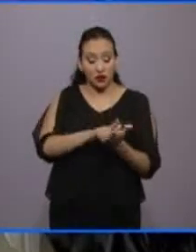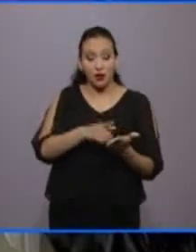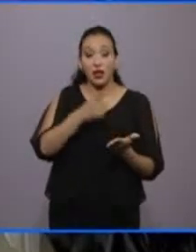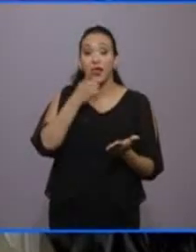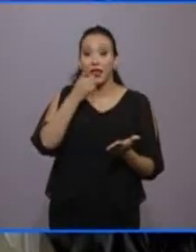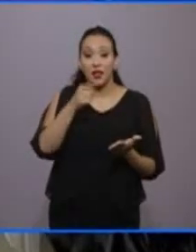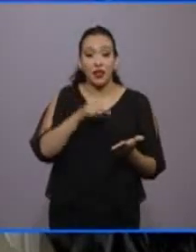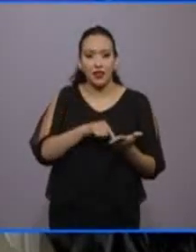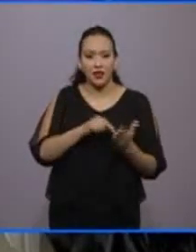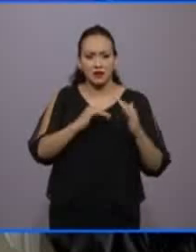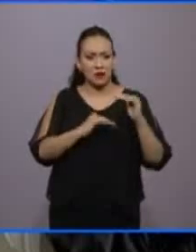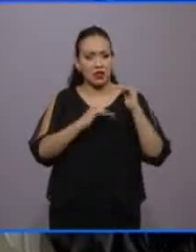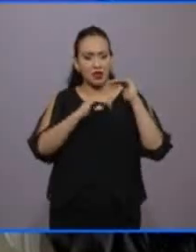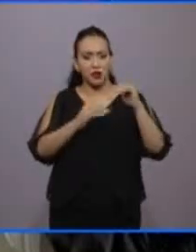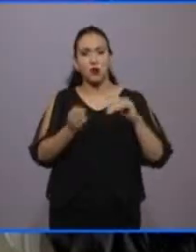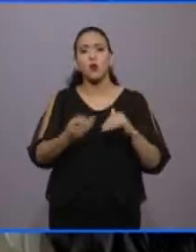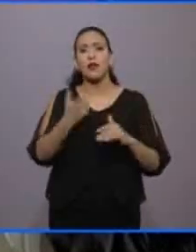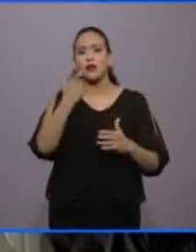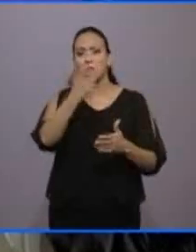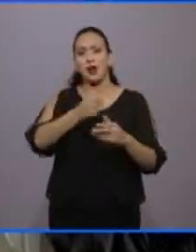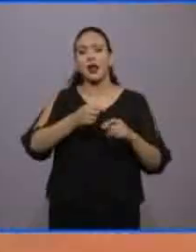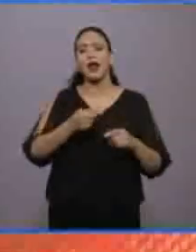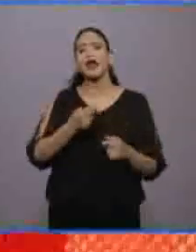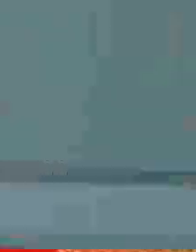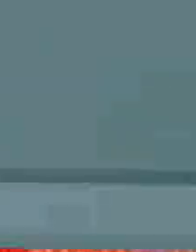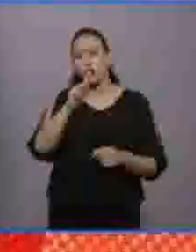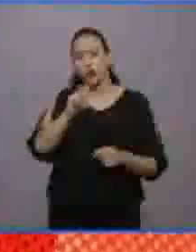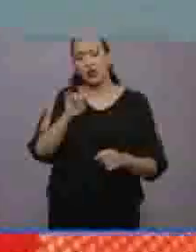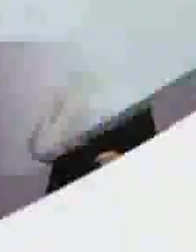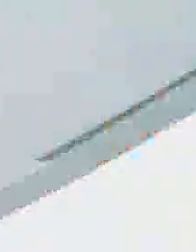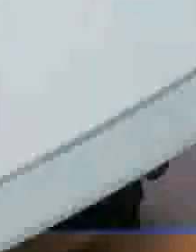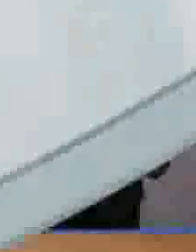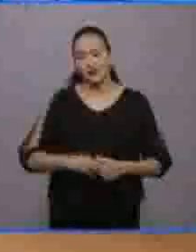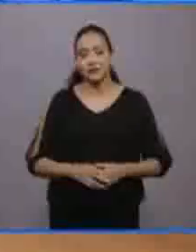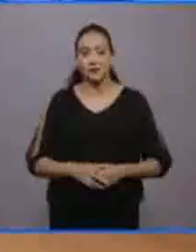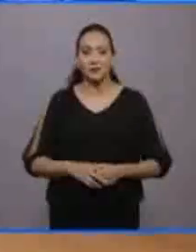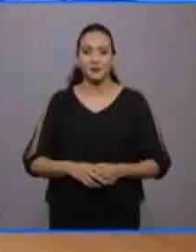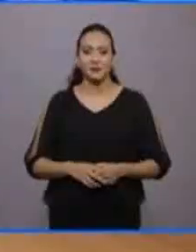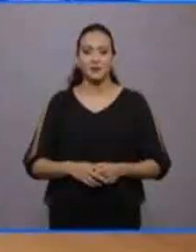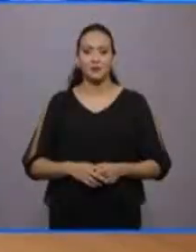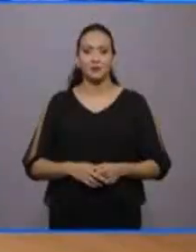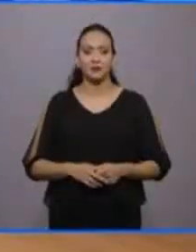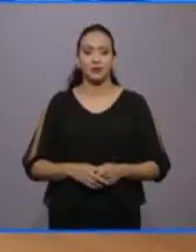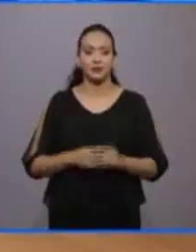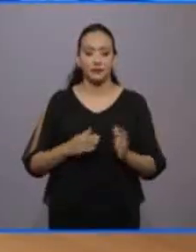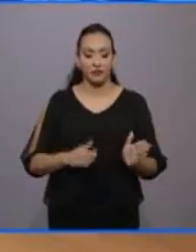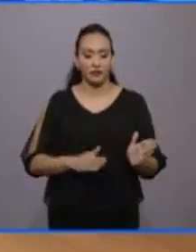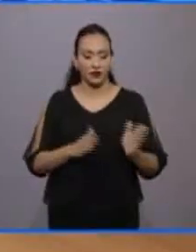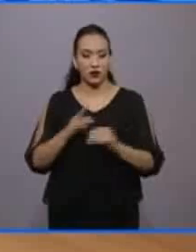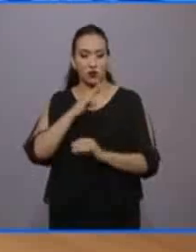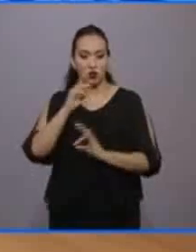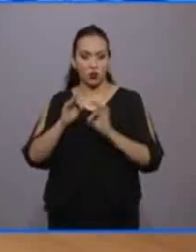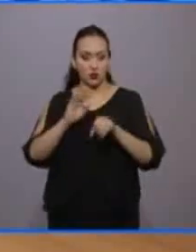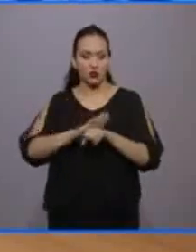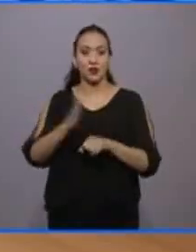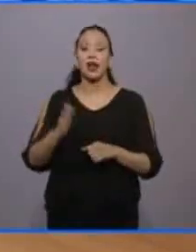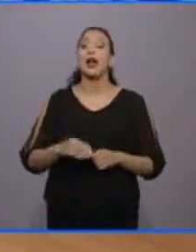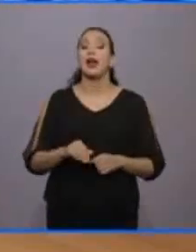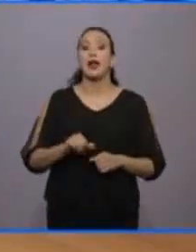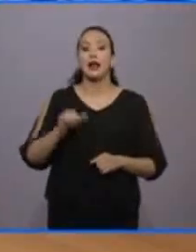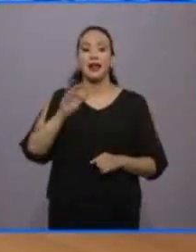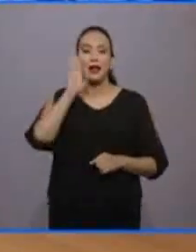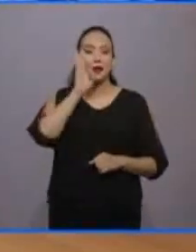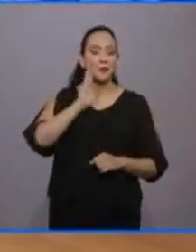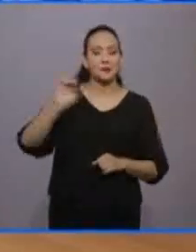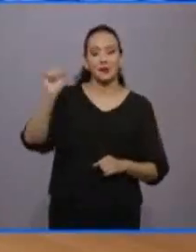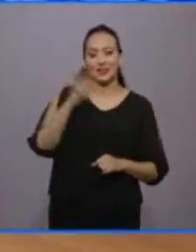prevé un límite para tales efectos. En más noticias, Ana Margarita Ríos Farjat,